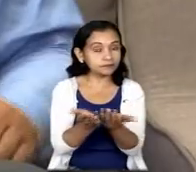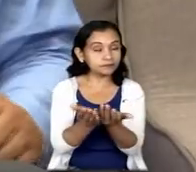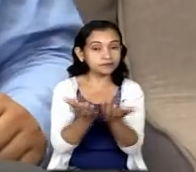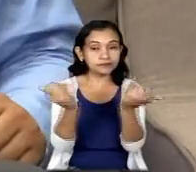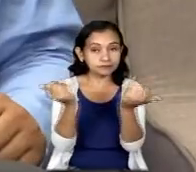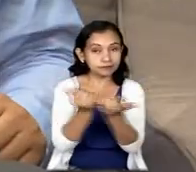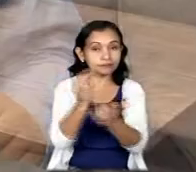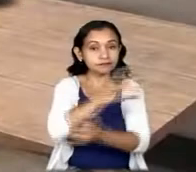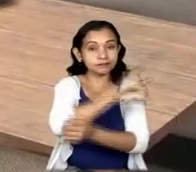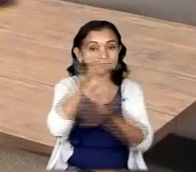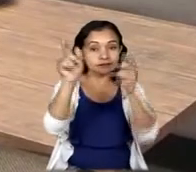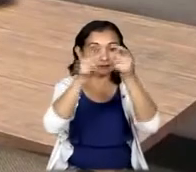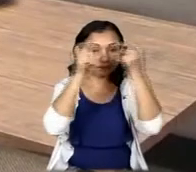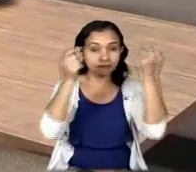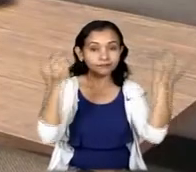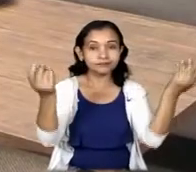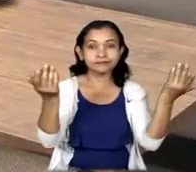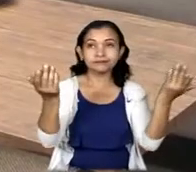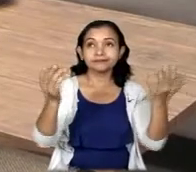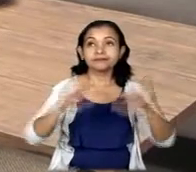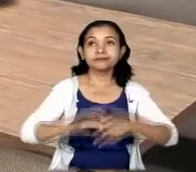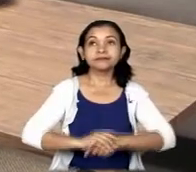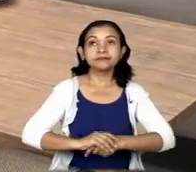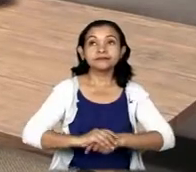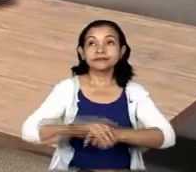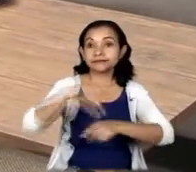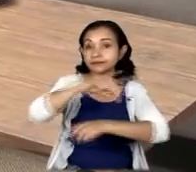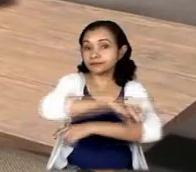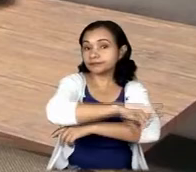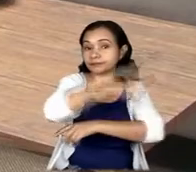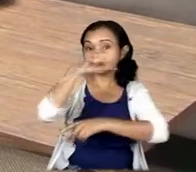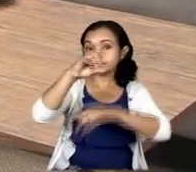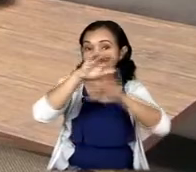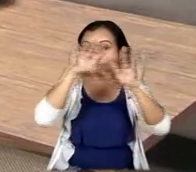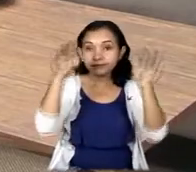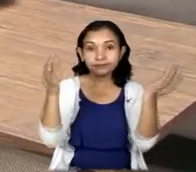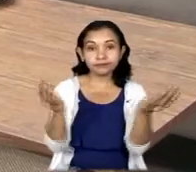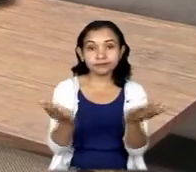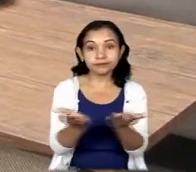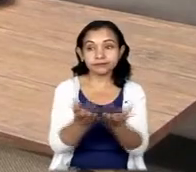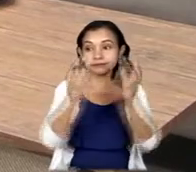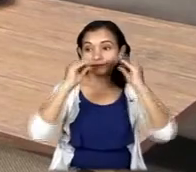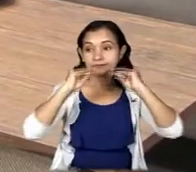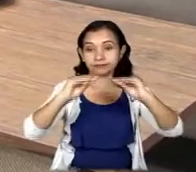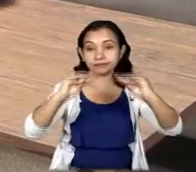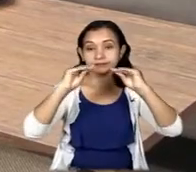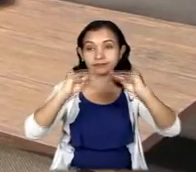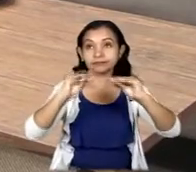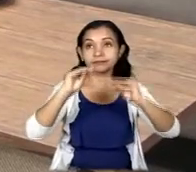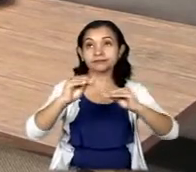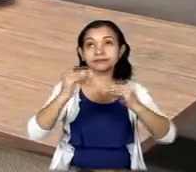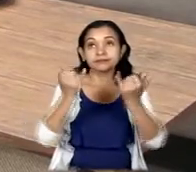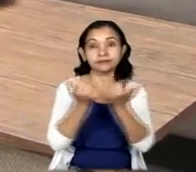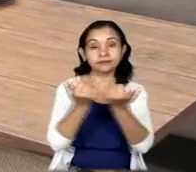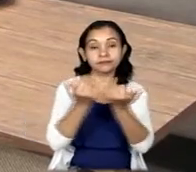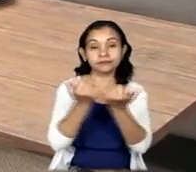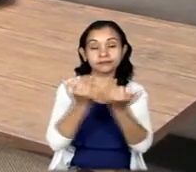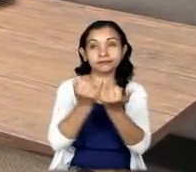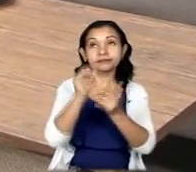idea? Sí, el Día Mundial de la Educación se celebra el 5 de